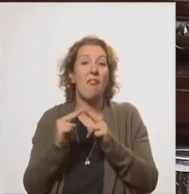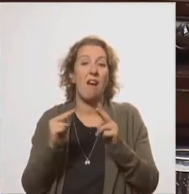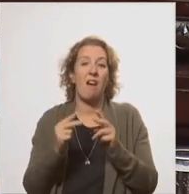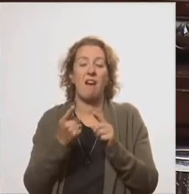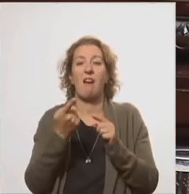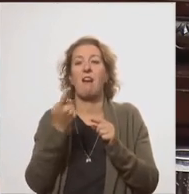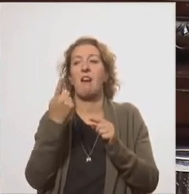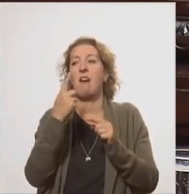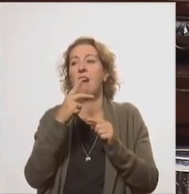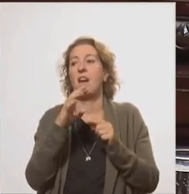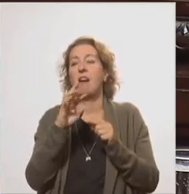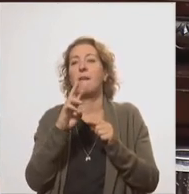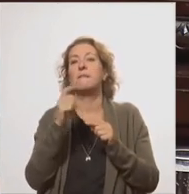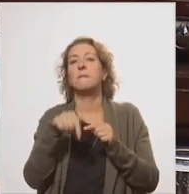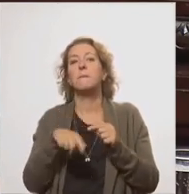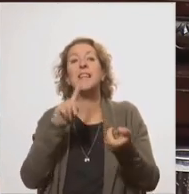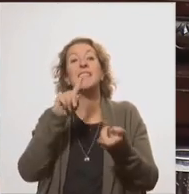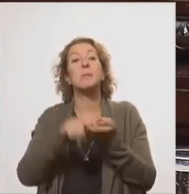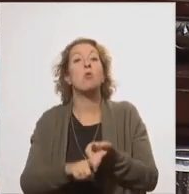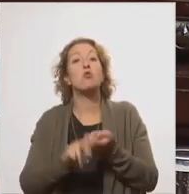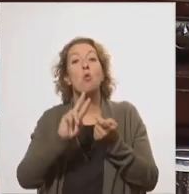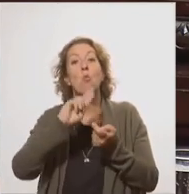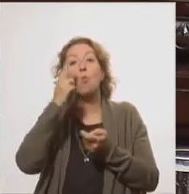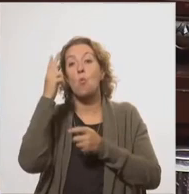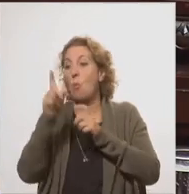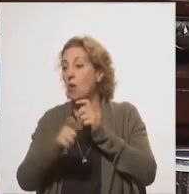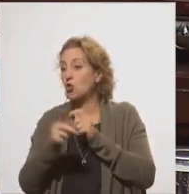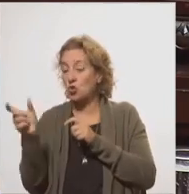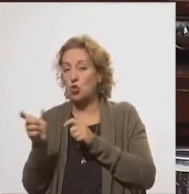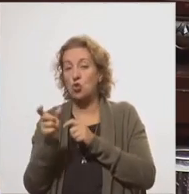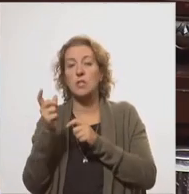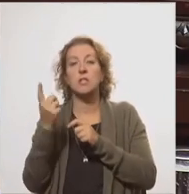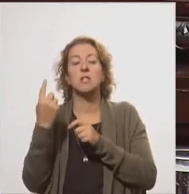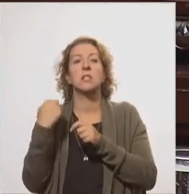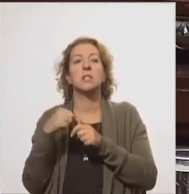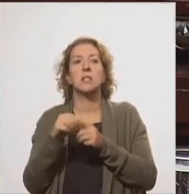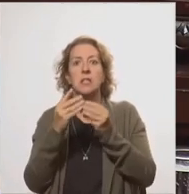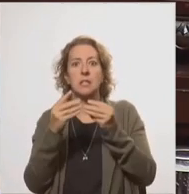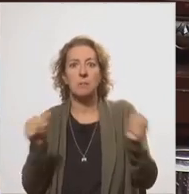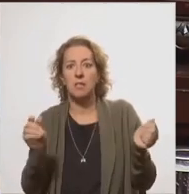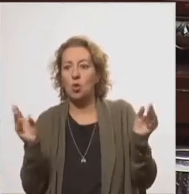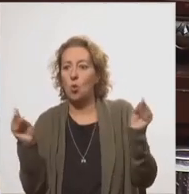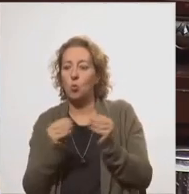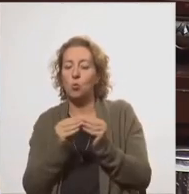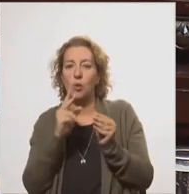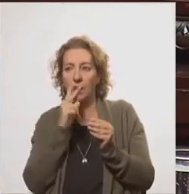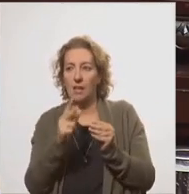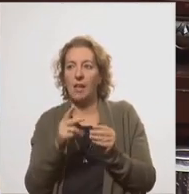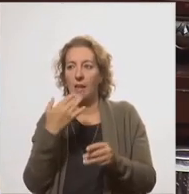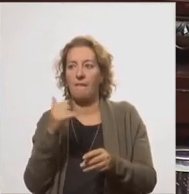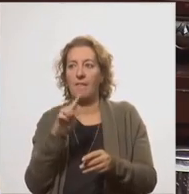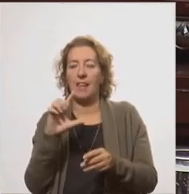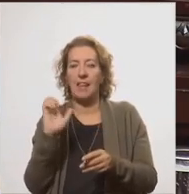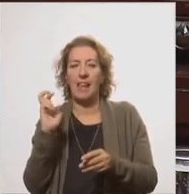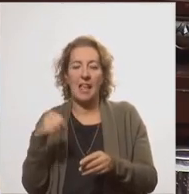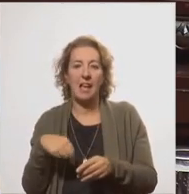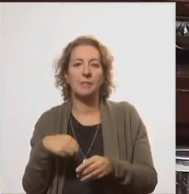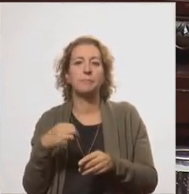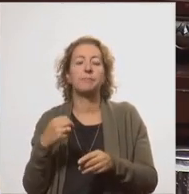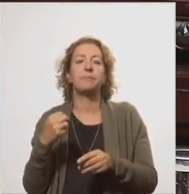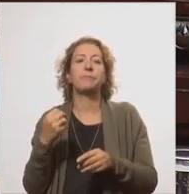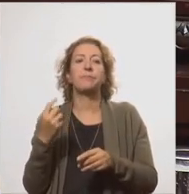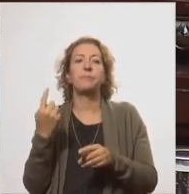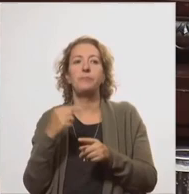Grisonas, el matrimonio de uruguayos que había sido desaparecido junto a sus 2 hijas, Belela estaba en ACNUR y ello